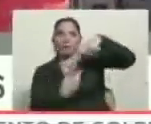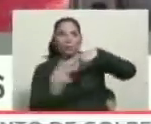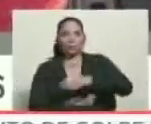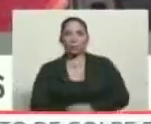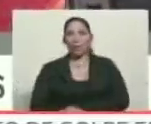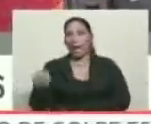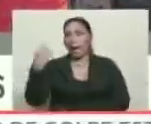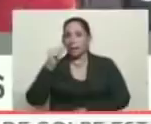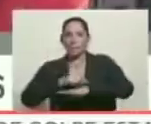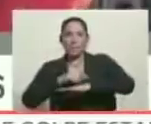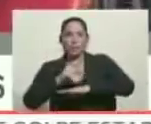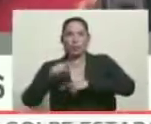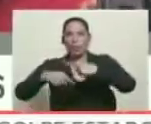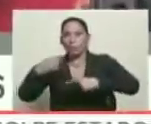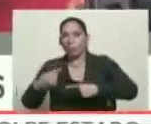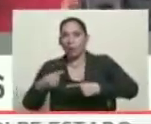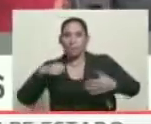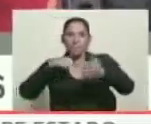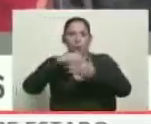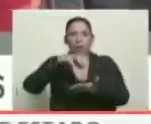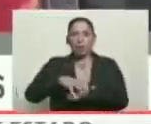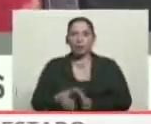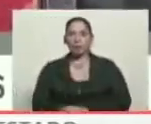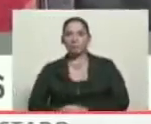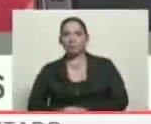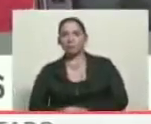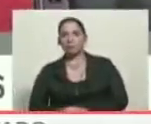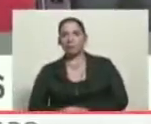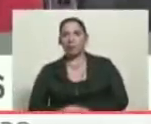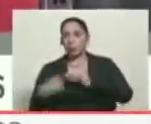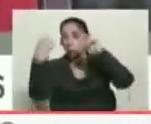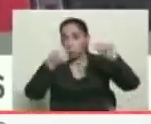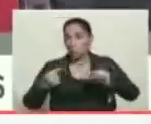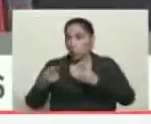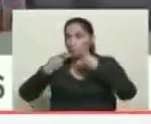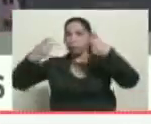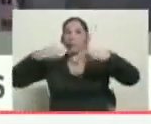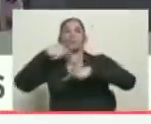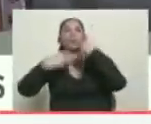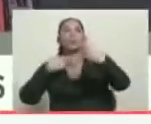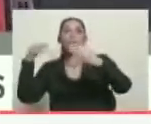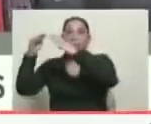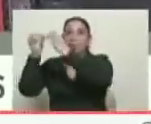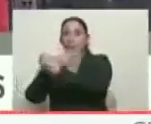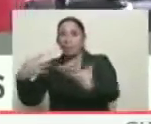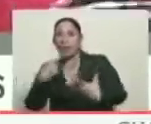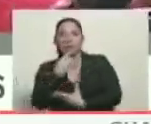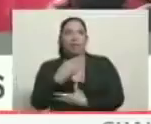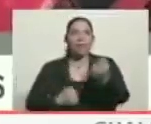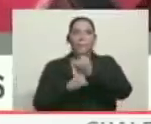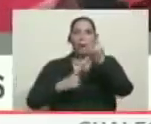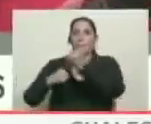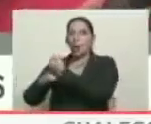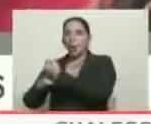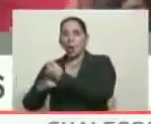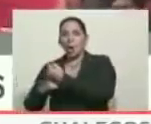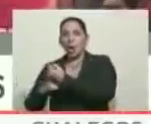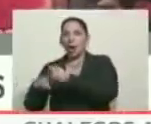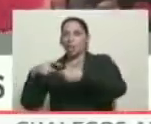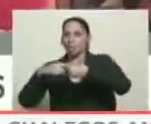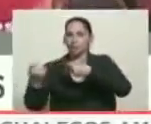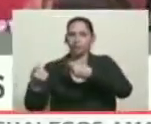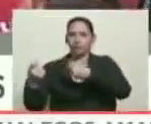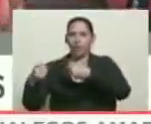Ayer, minutos después de que se daba ese golpe de Estado, directamente por redes sociales, muchos voceros de la Casa Blanca manifestaban el apoyo a esas fuerzas insurreccionales.